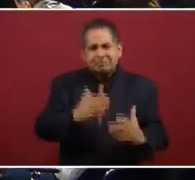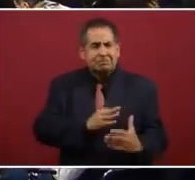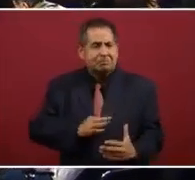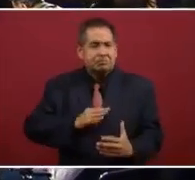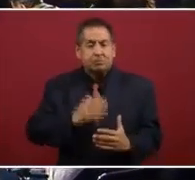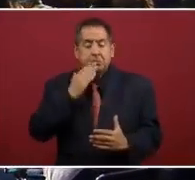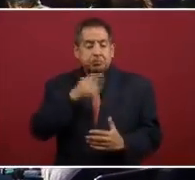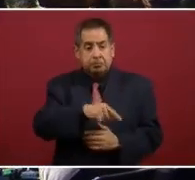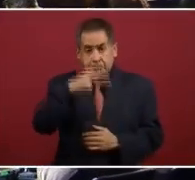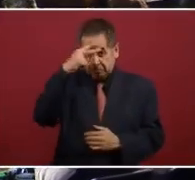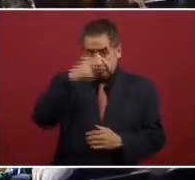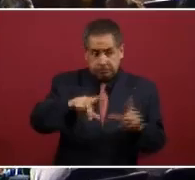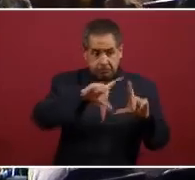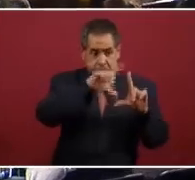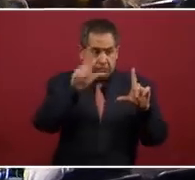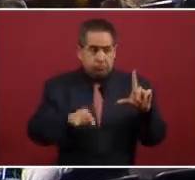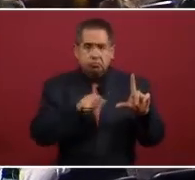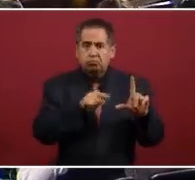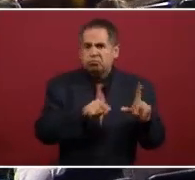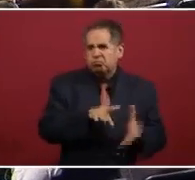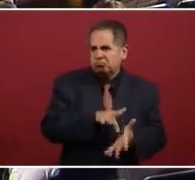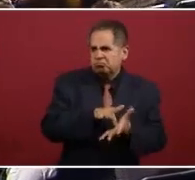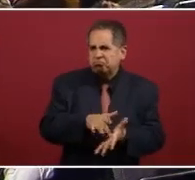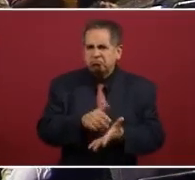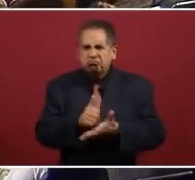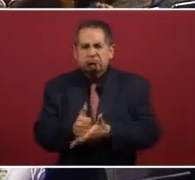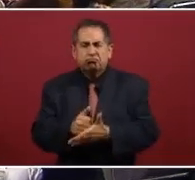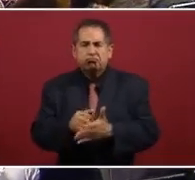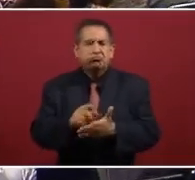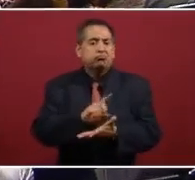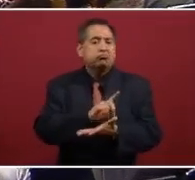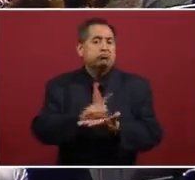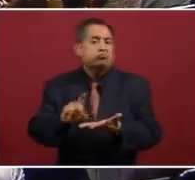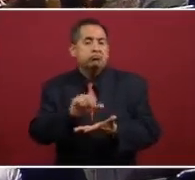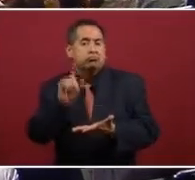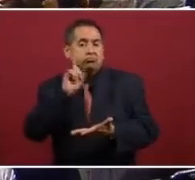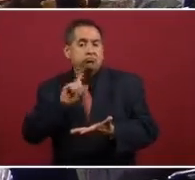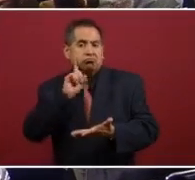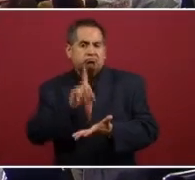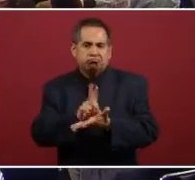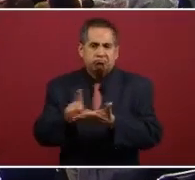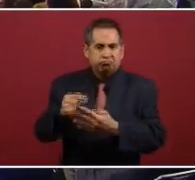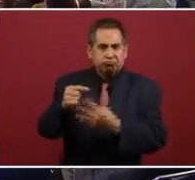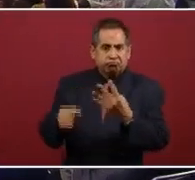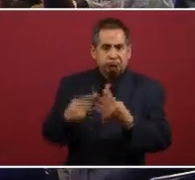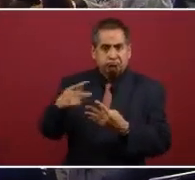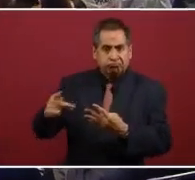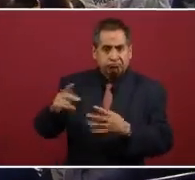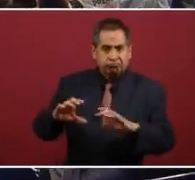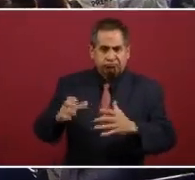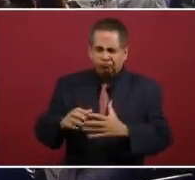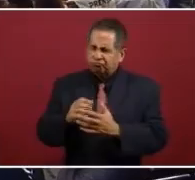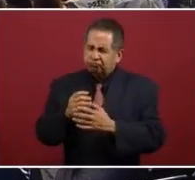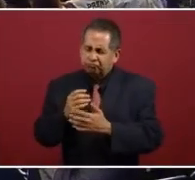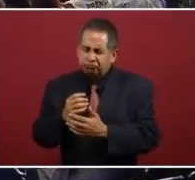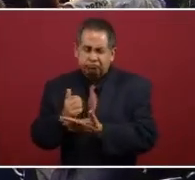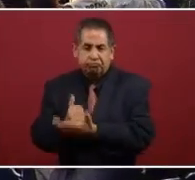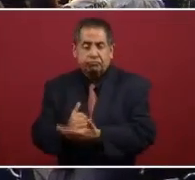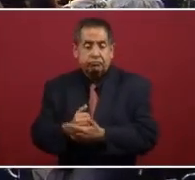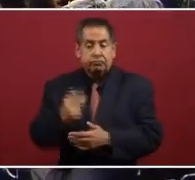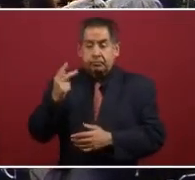México ha sido un impulsor de los derechos de las mujeres y ahora mismo que se celebran los 25 años después